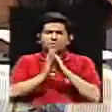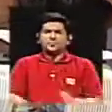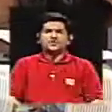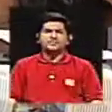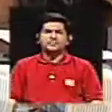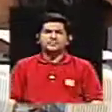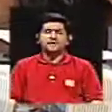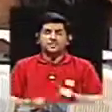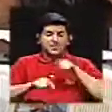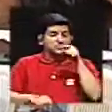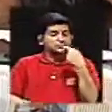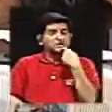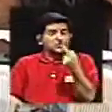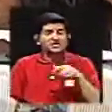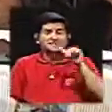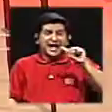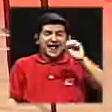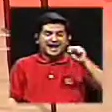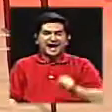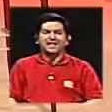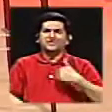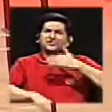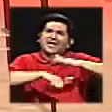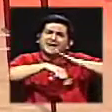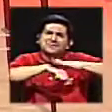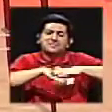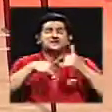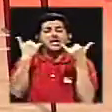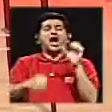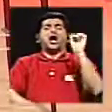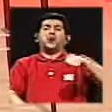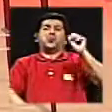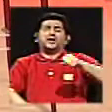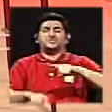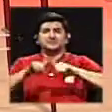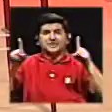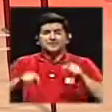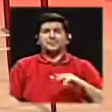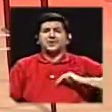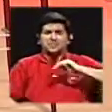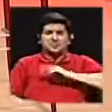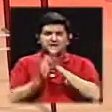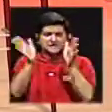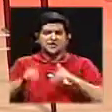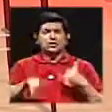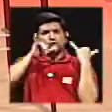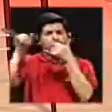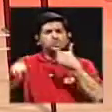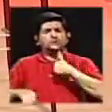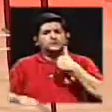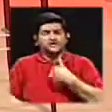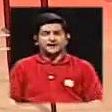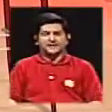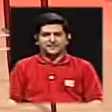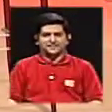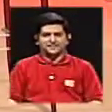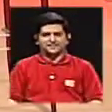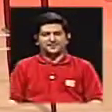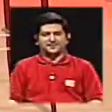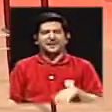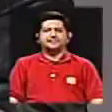Soto. Pero no dice usted que don Alejandro Soto está con permiso de Barbosa de salario. Ahora sí, pero en el Ministerio Público está la denuncia. Sí, pero